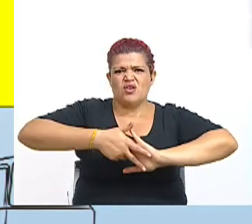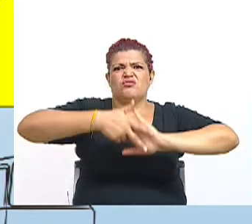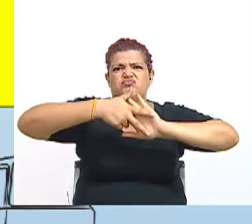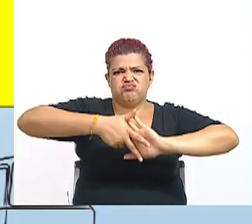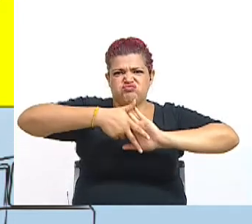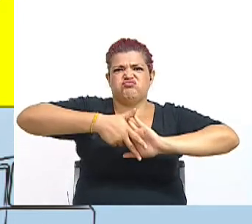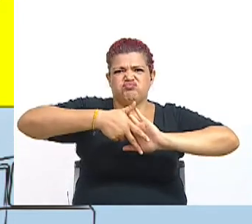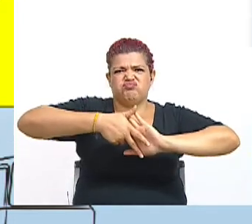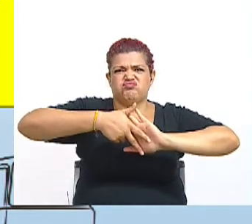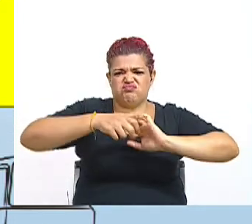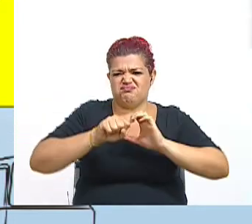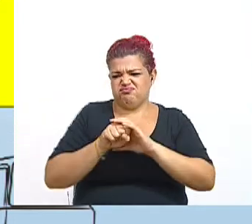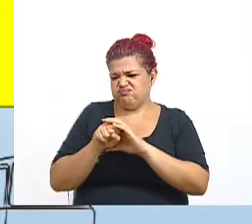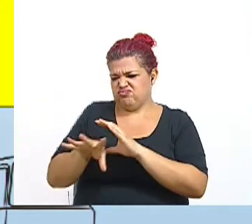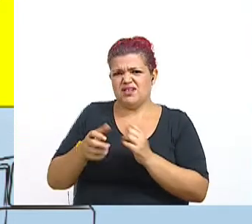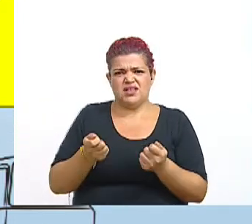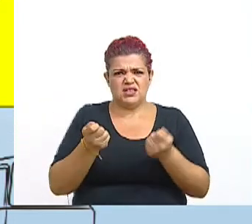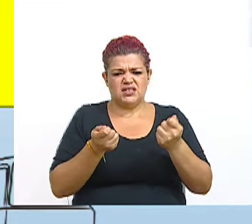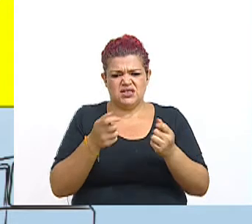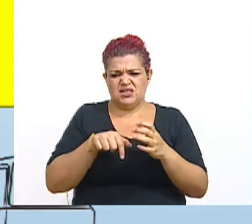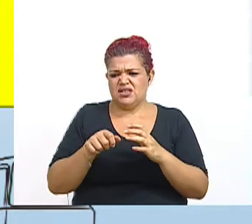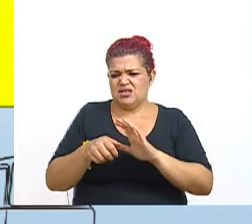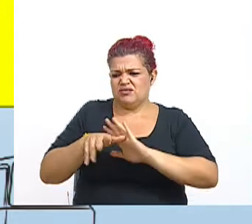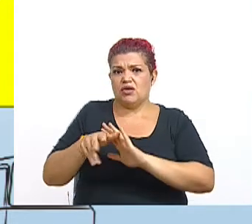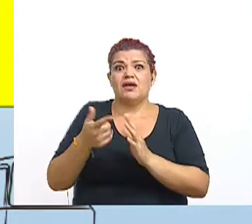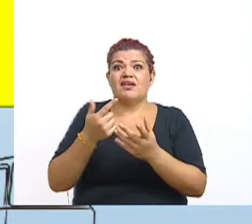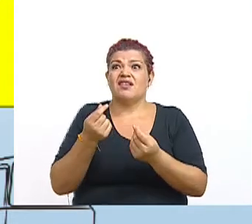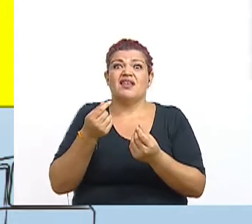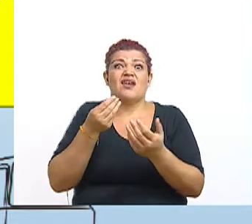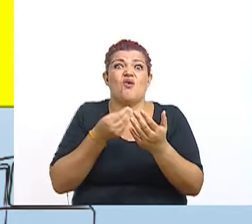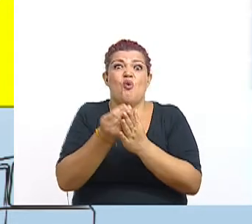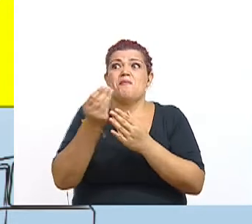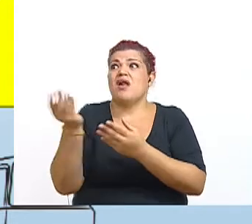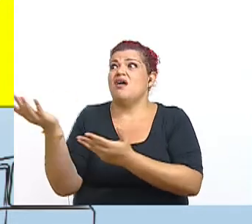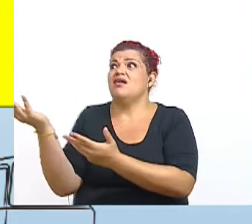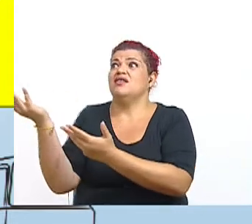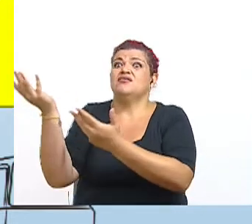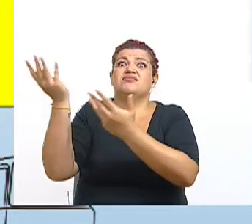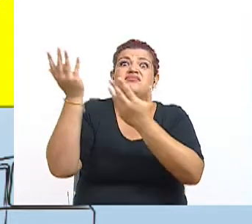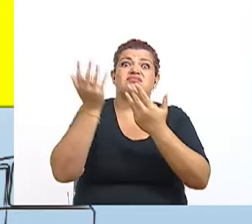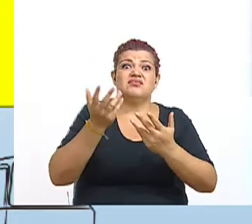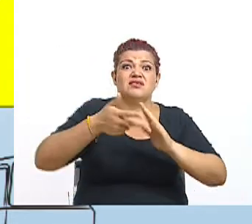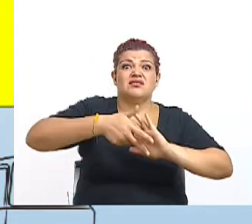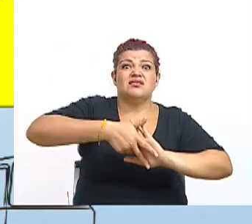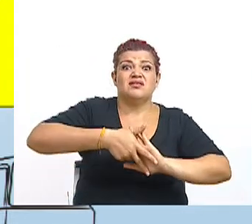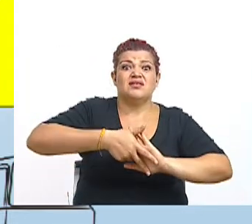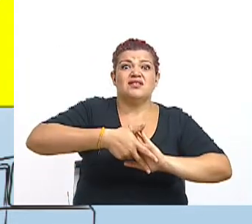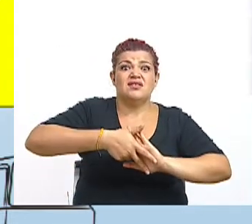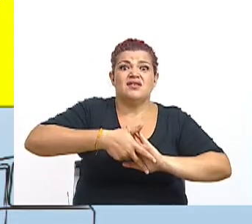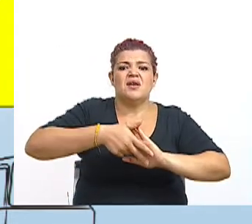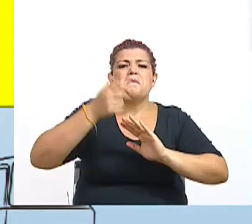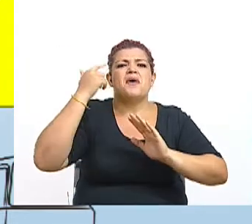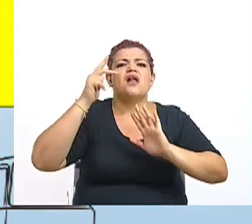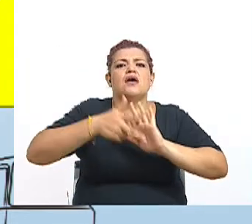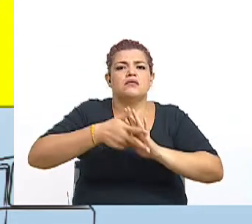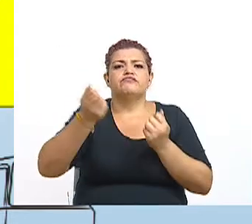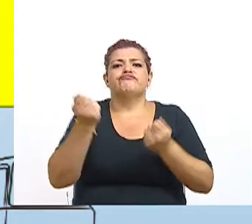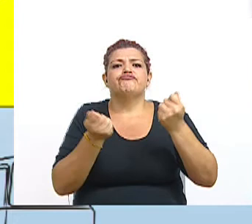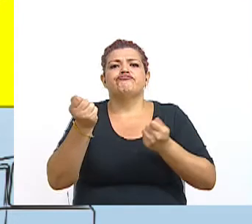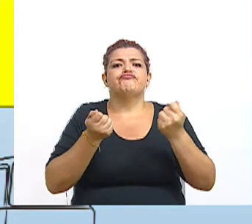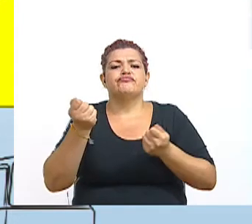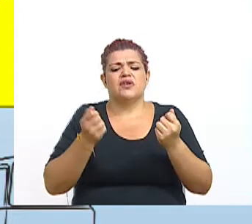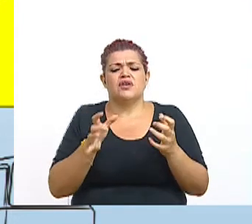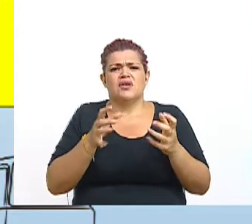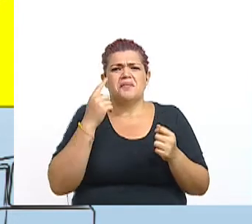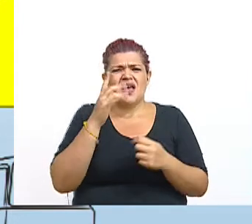como la gasolina, el diésel y otros, que además son importados. y que utilizamos principalmente para el transporte. Nótese que